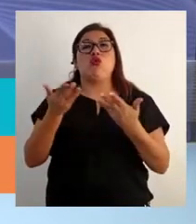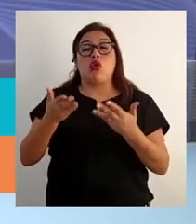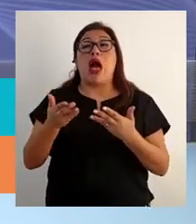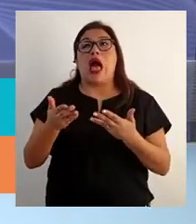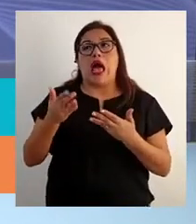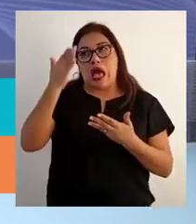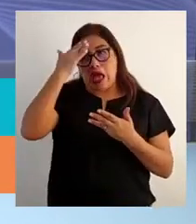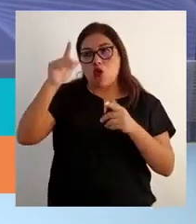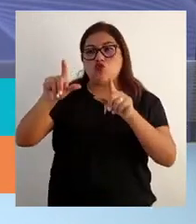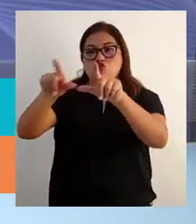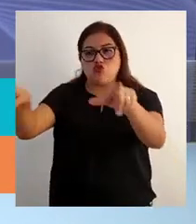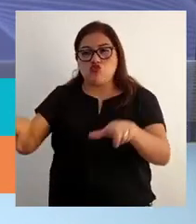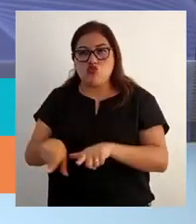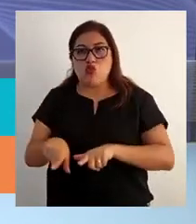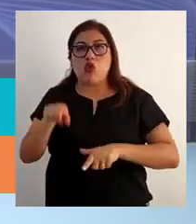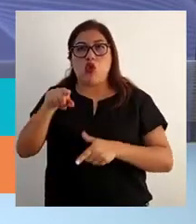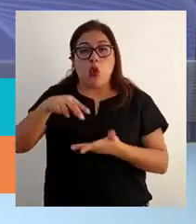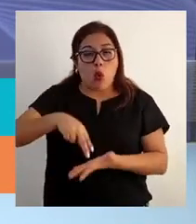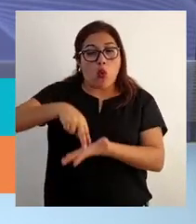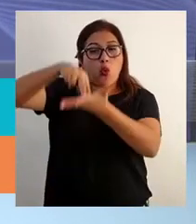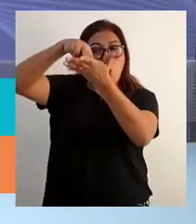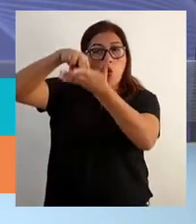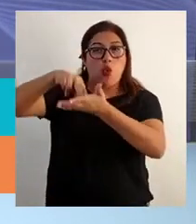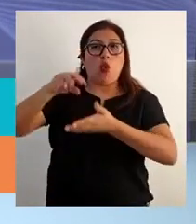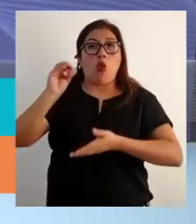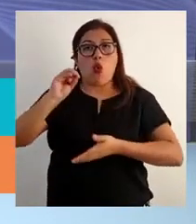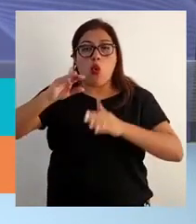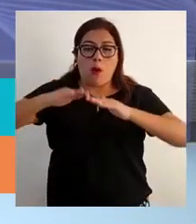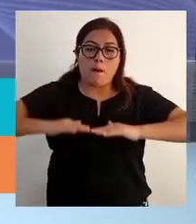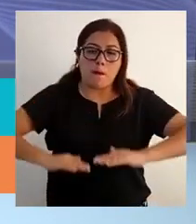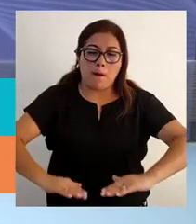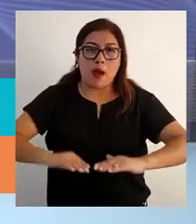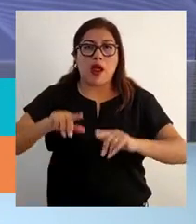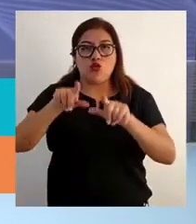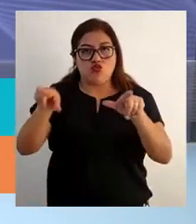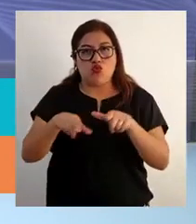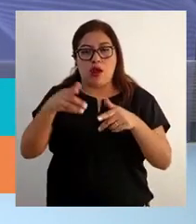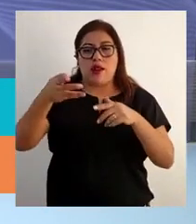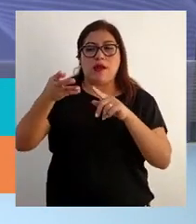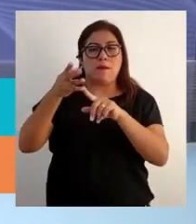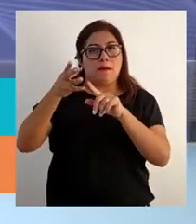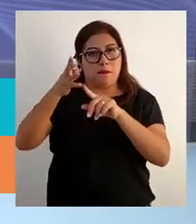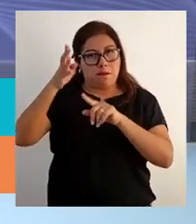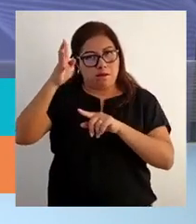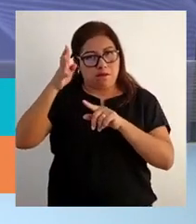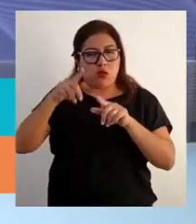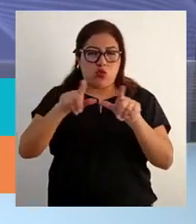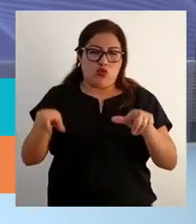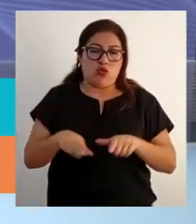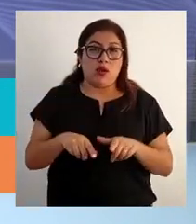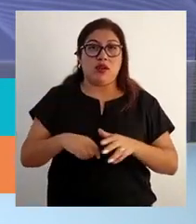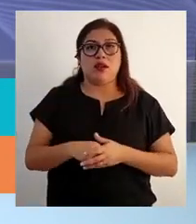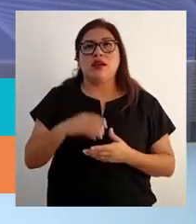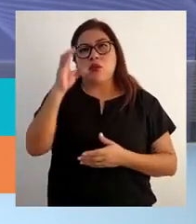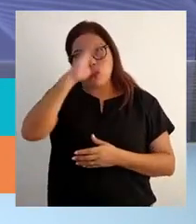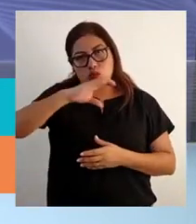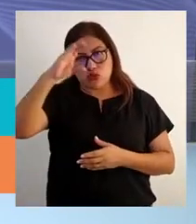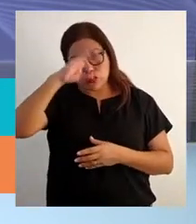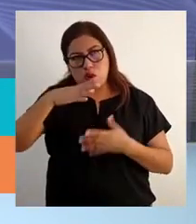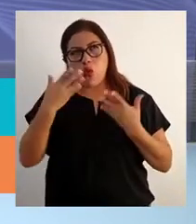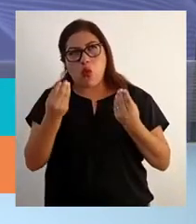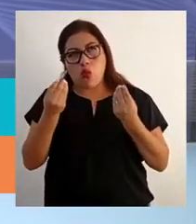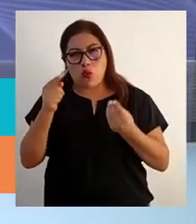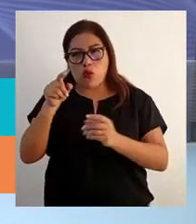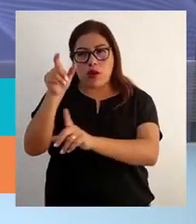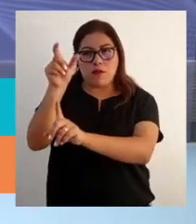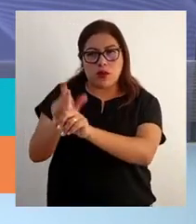tiene ascensor, usando el ascensor, o si no en la planta baja, ¿no? Entonces, todo eso de una forma que el usuario nos